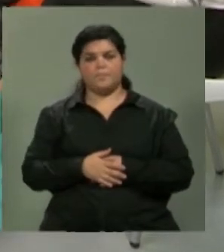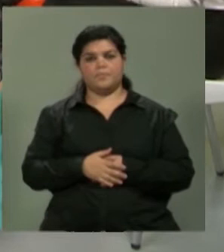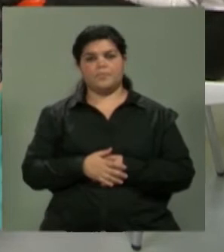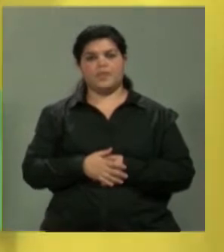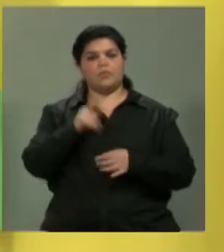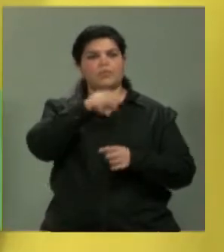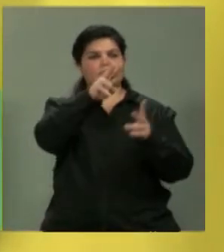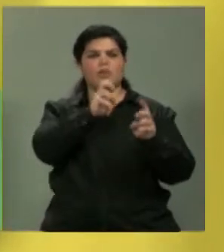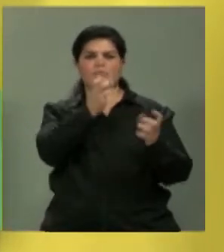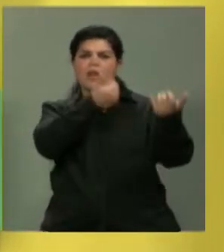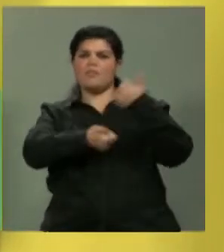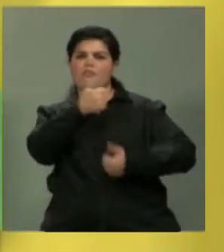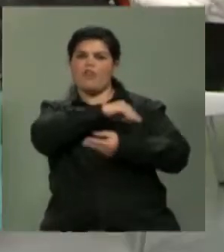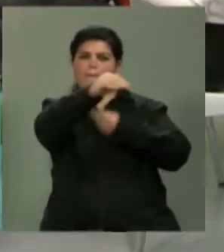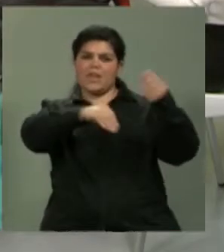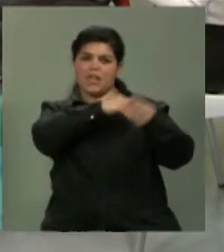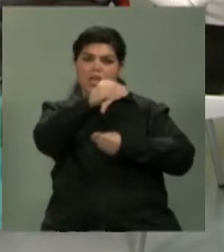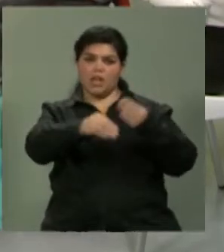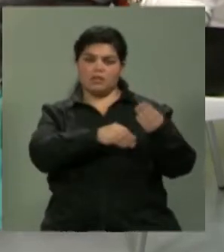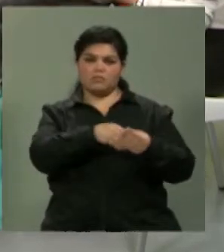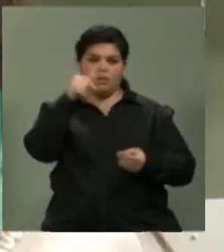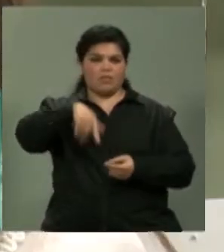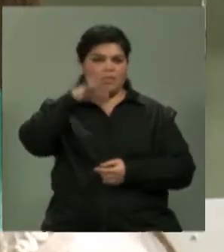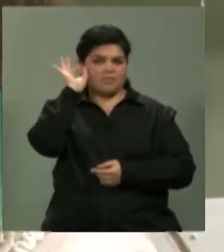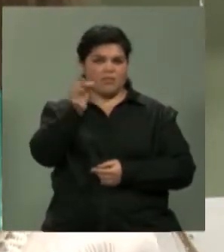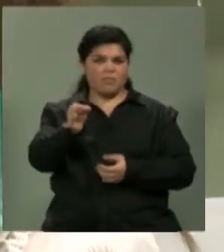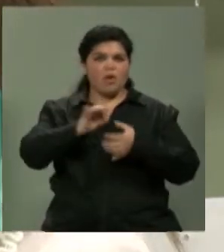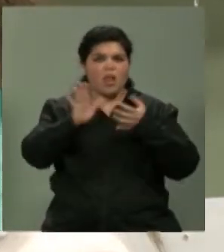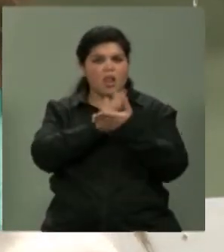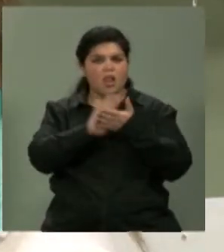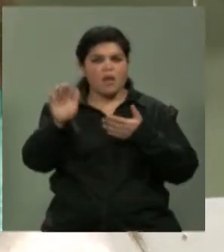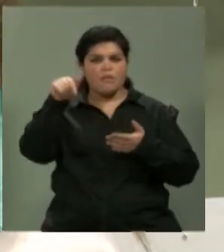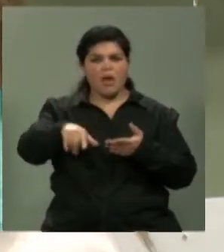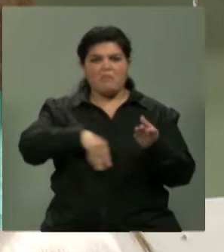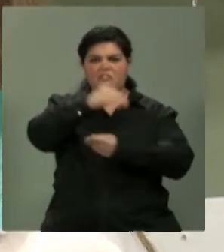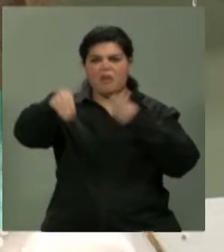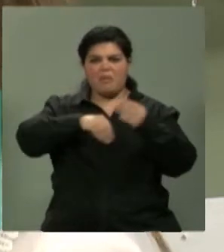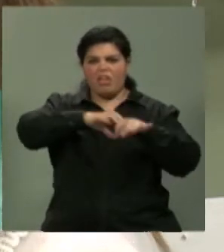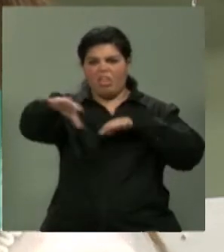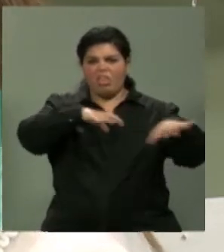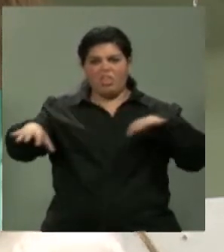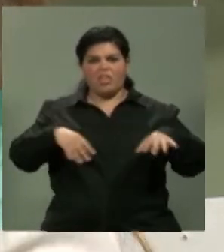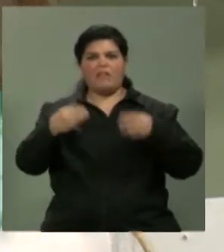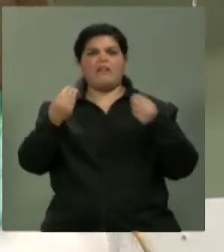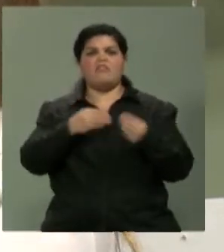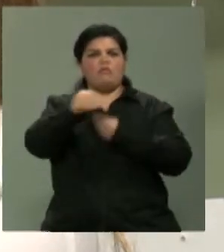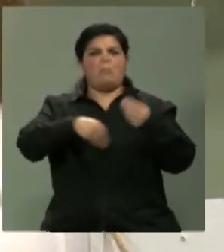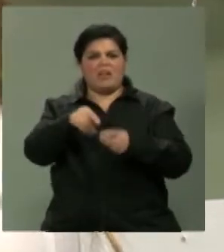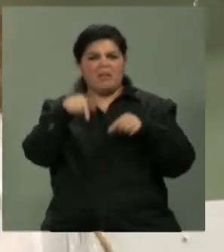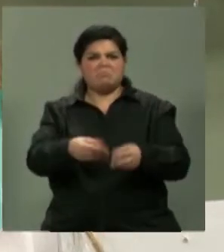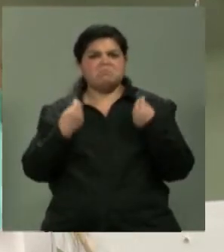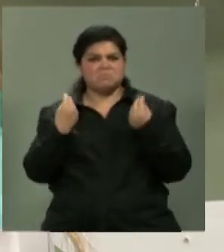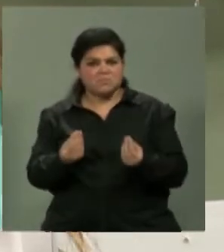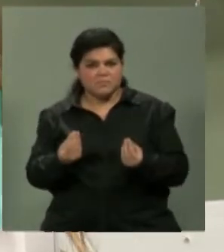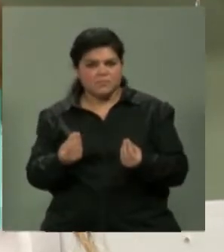la familia. Sabemos que hoy en día en el neoliberalismo la familia es lo primero que se desintegra. Entonces estamos hablando de familia. Está bien que el